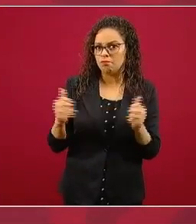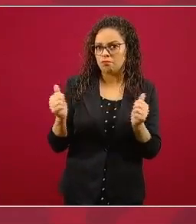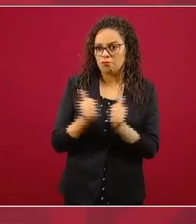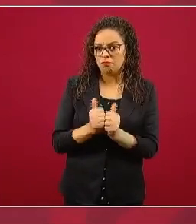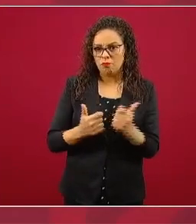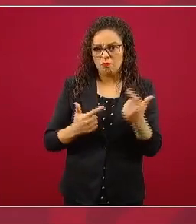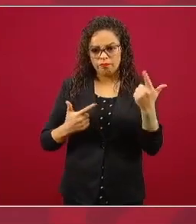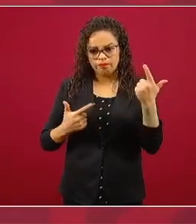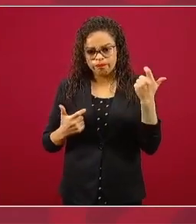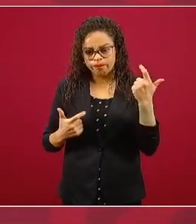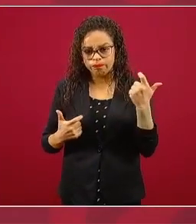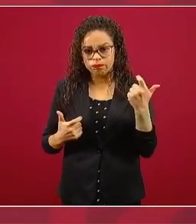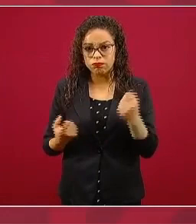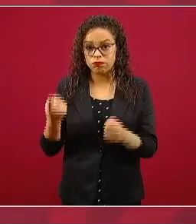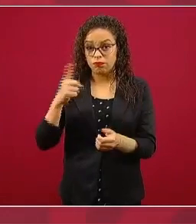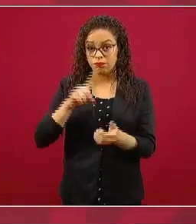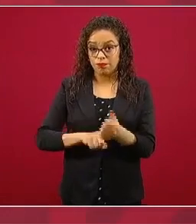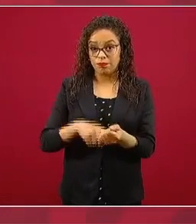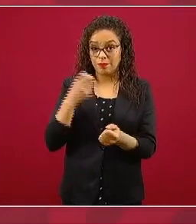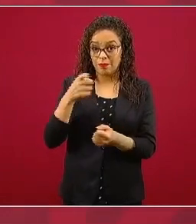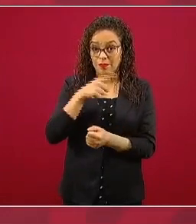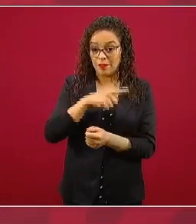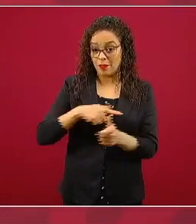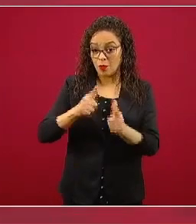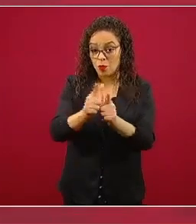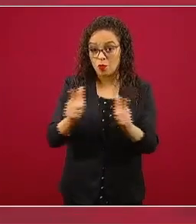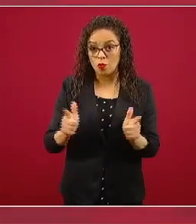triunfan los movimientos revolucionarios,